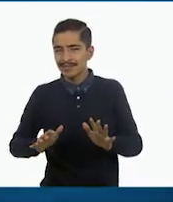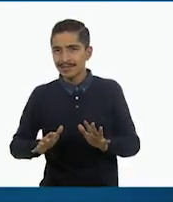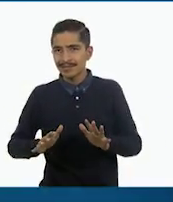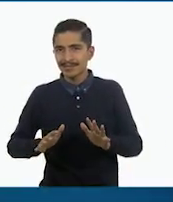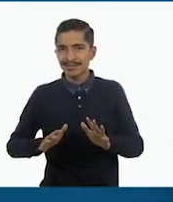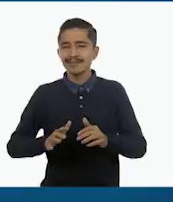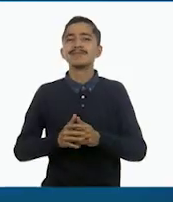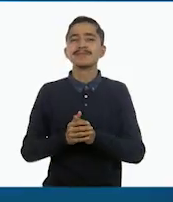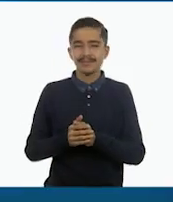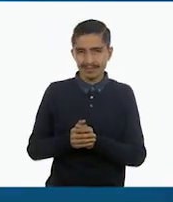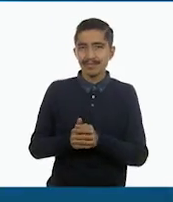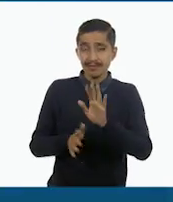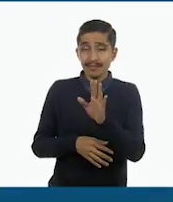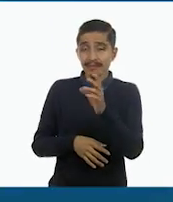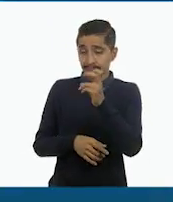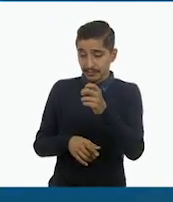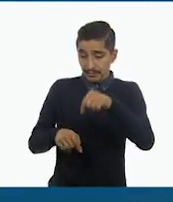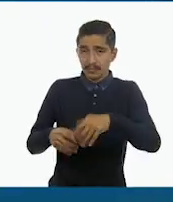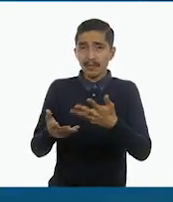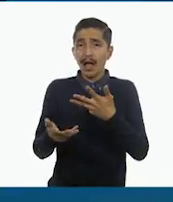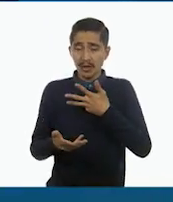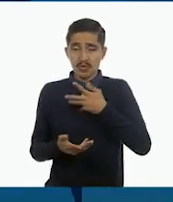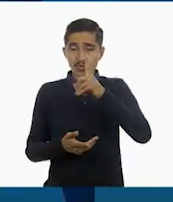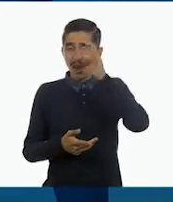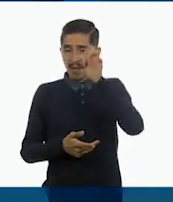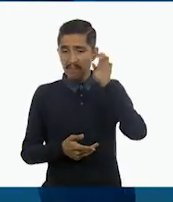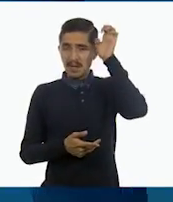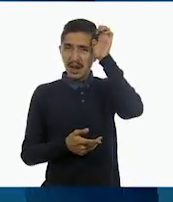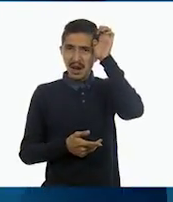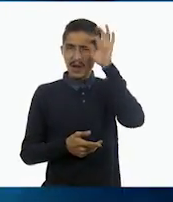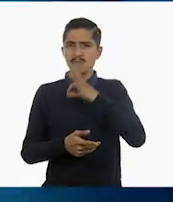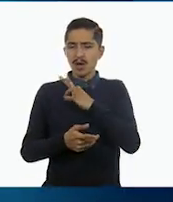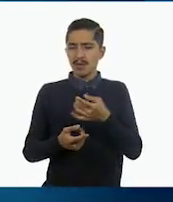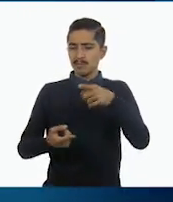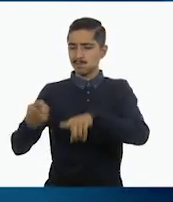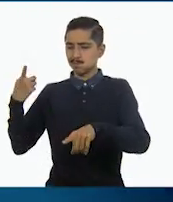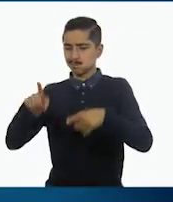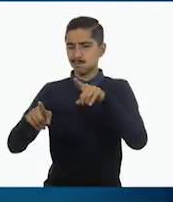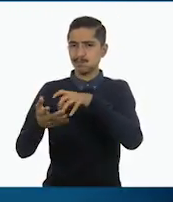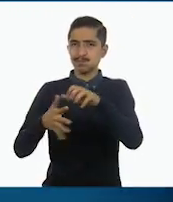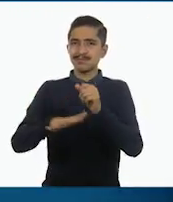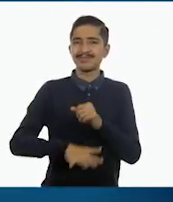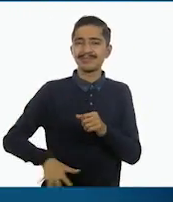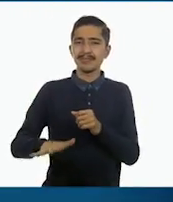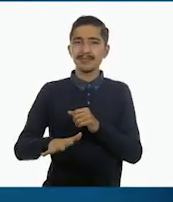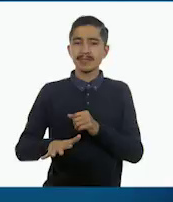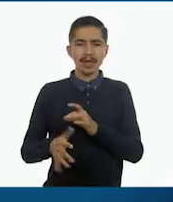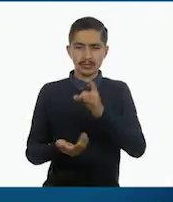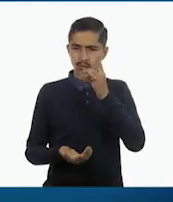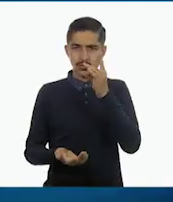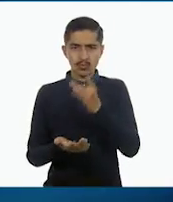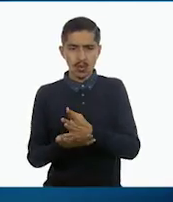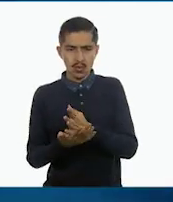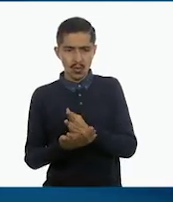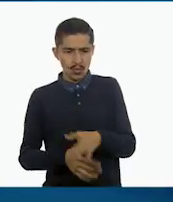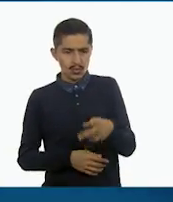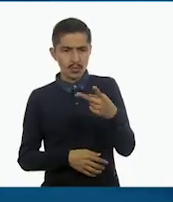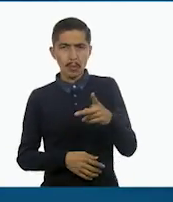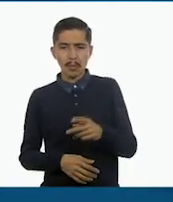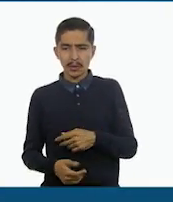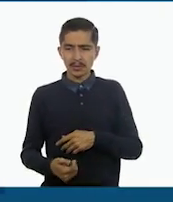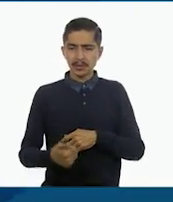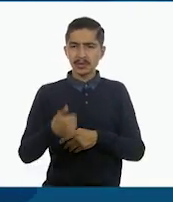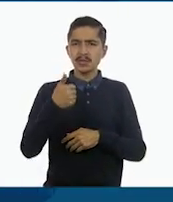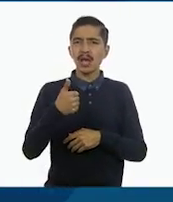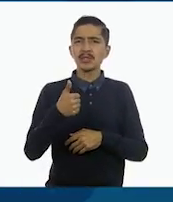En tanto que haya aquí un emperador, habrá un imperio, incluso aunque solo le pertenezcan